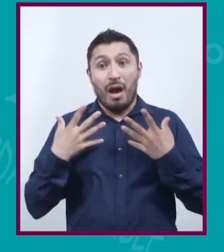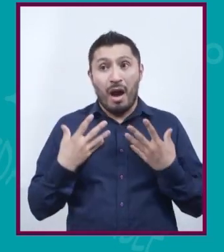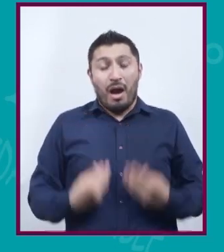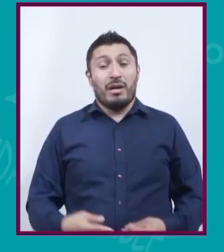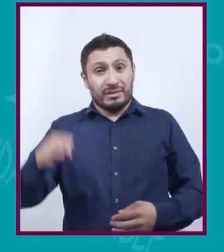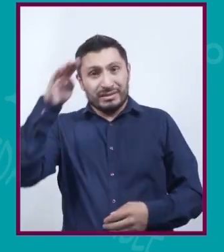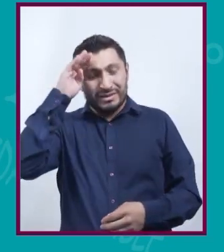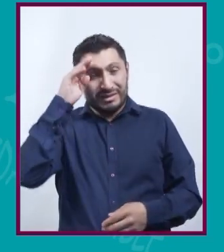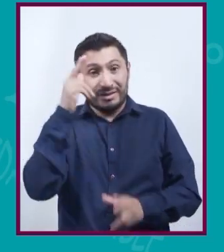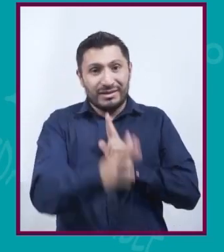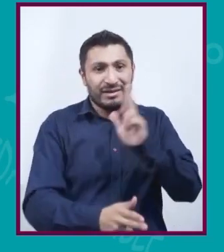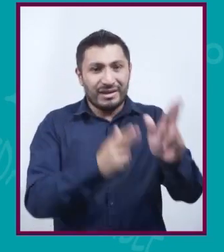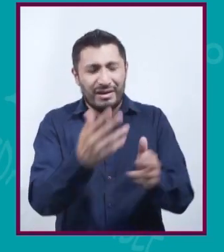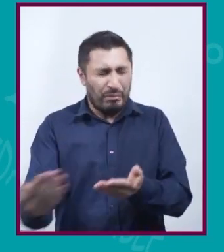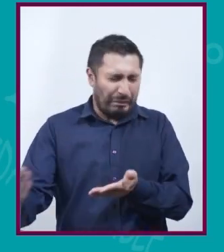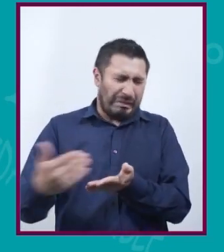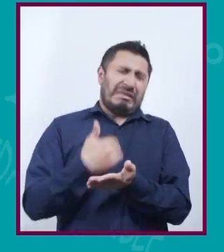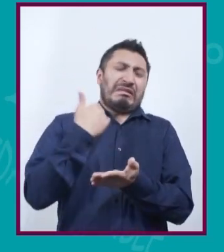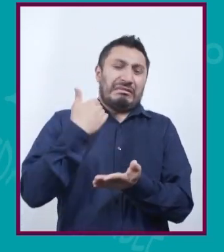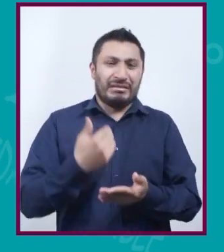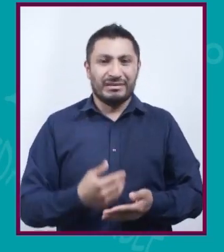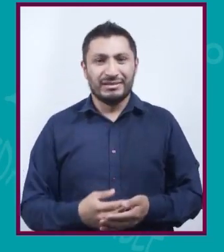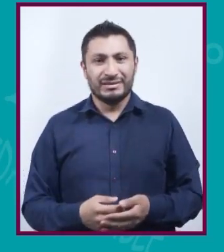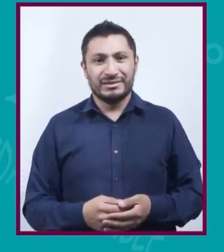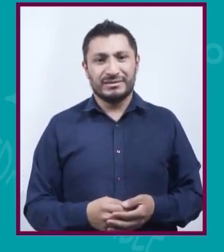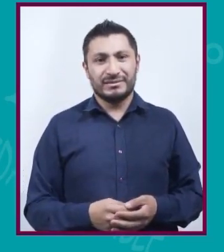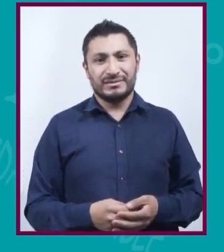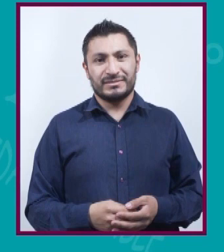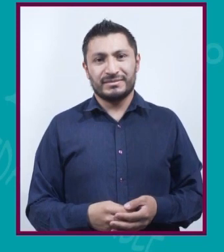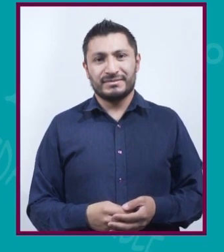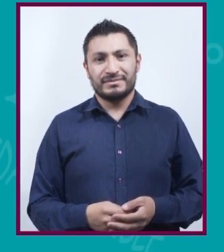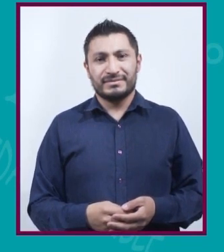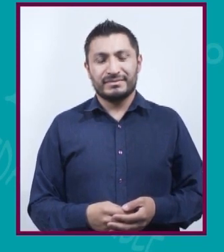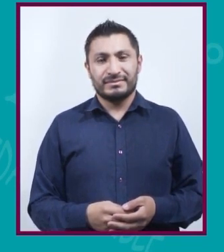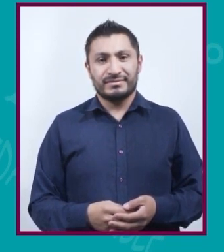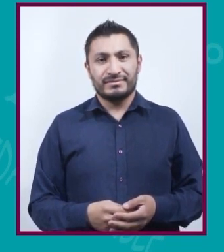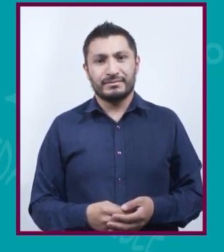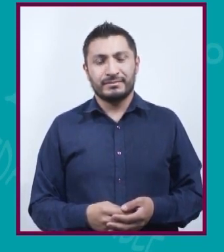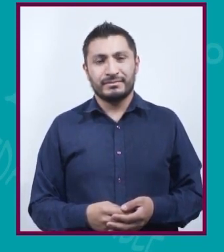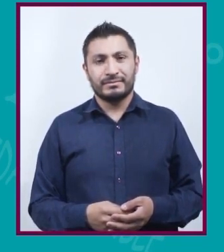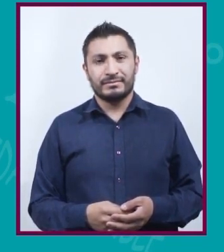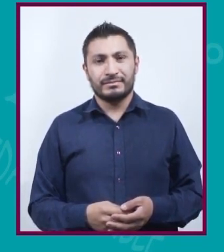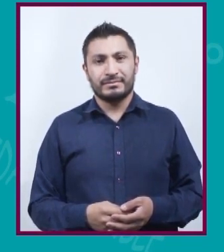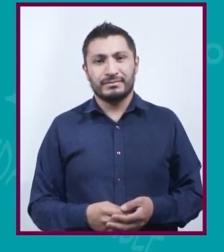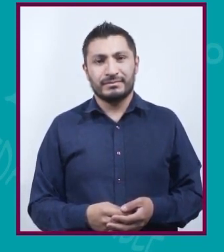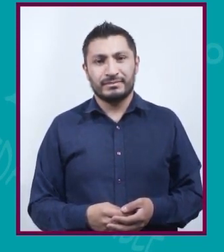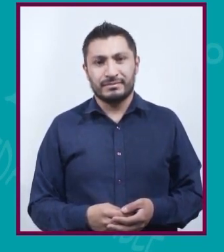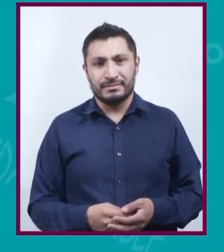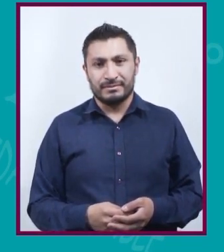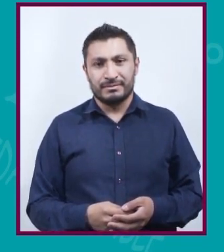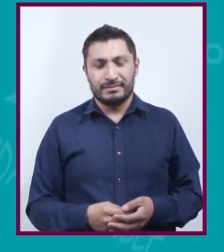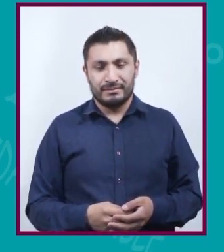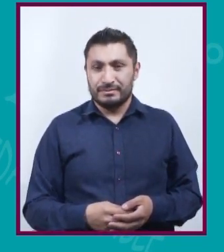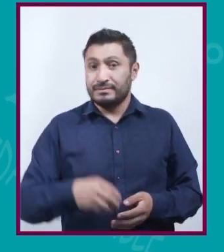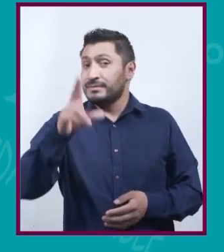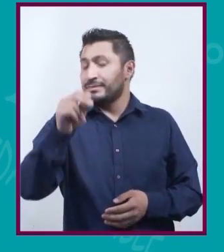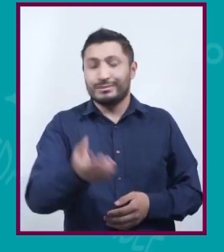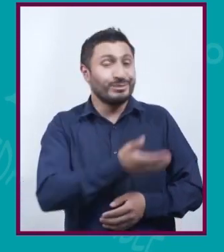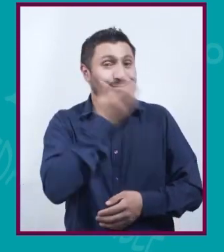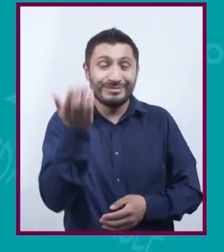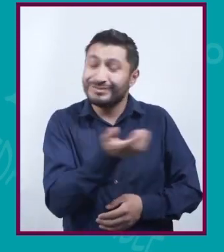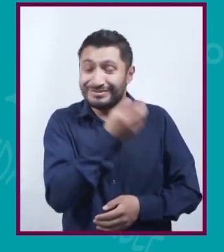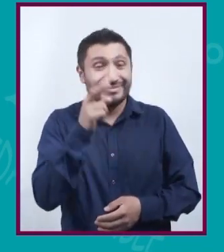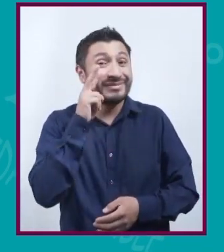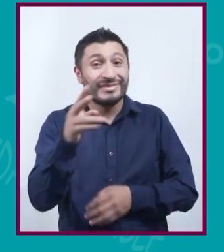pequeña sala de cine en París asustada porque pensaron que el tren los iba a arrollar. No estaban acostumbrados a ver imágenes